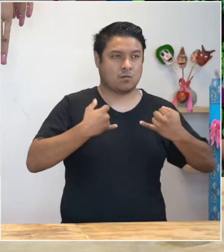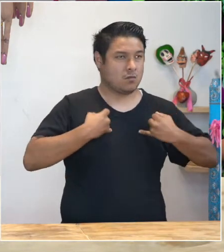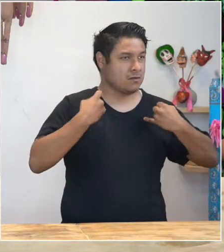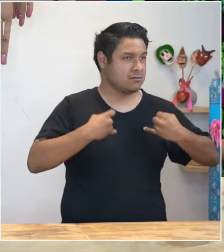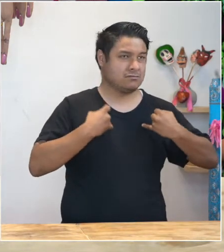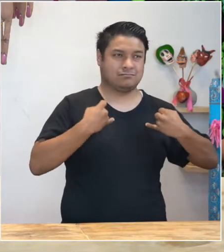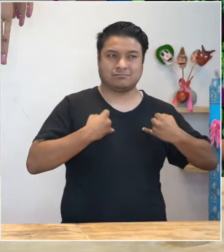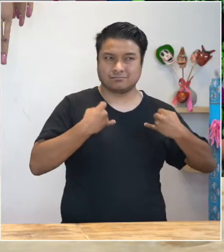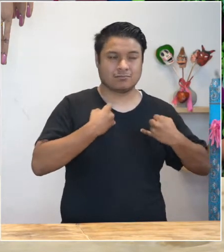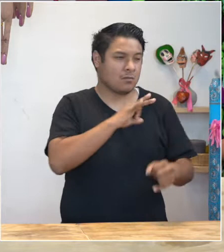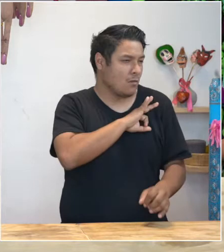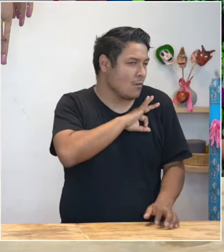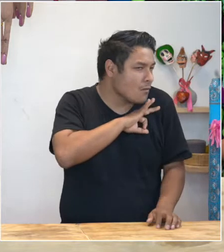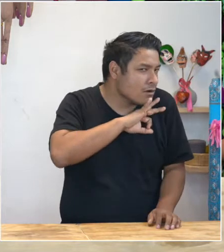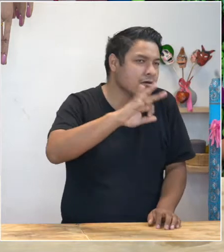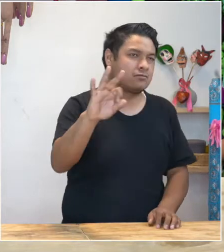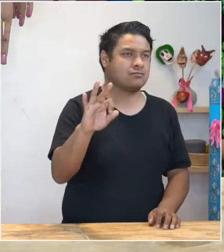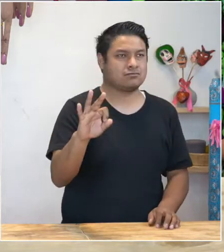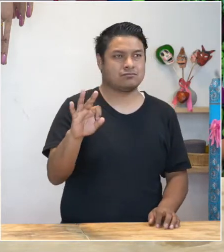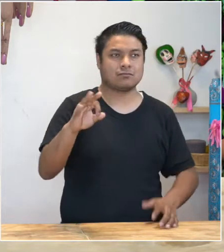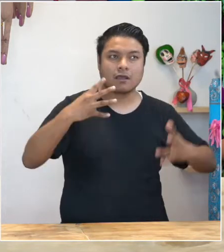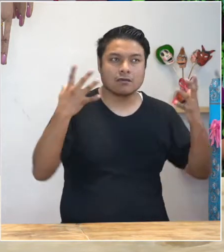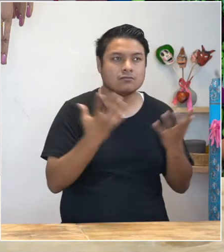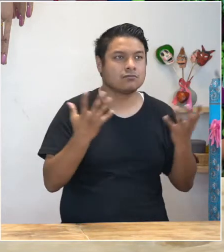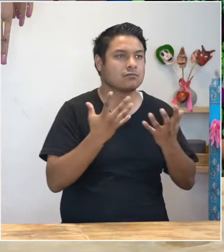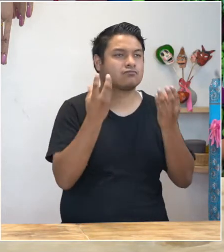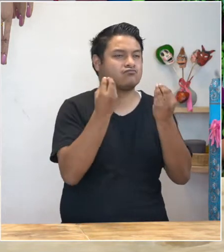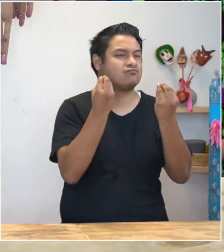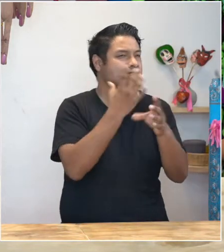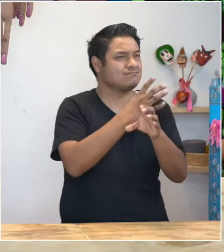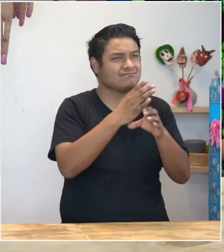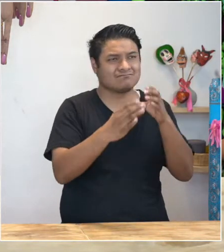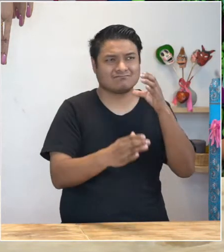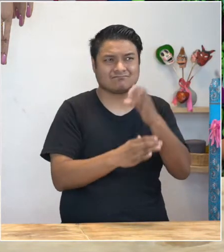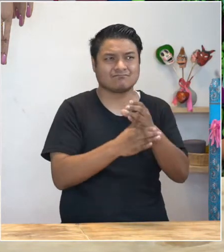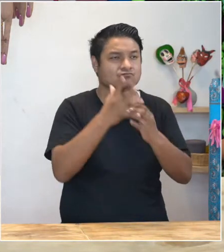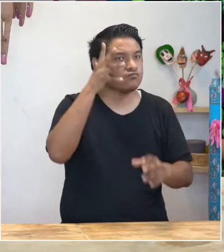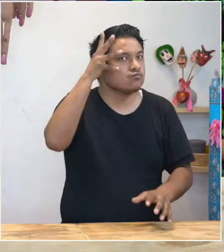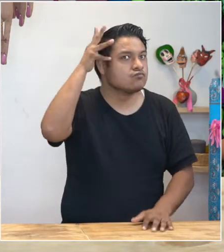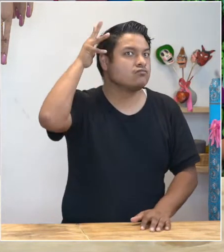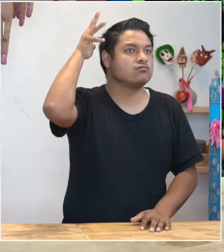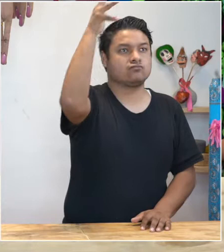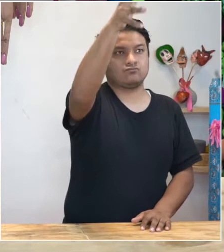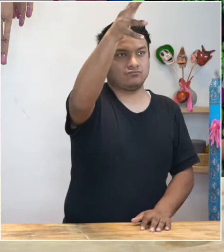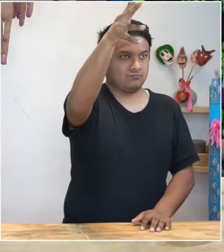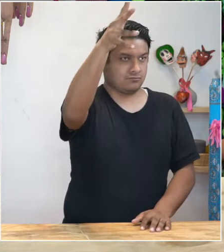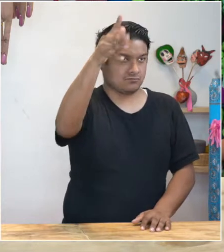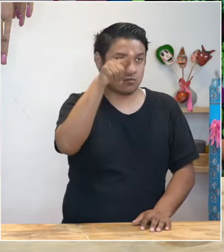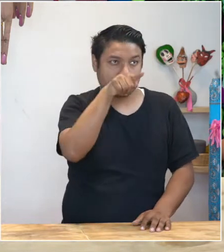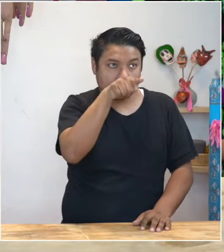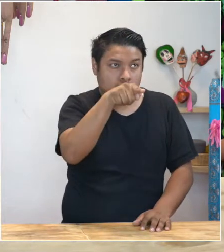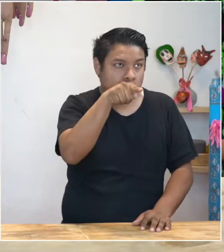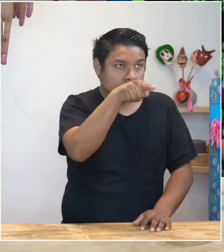ustedes tienen un gran futuro. Ustedes van a ser los futuros profesionistas, futuros